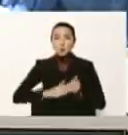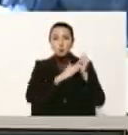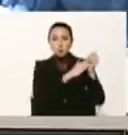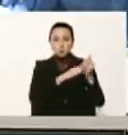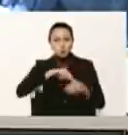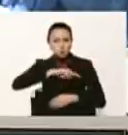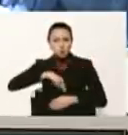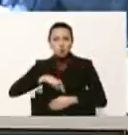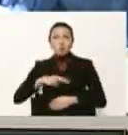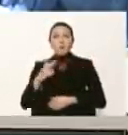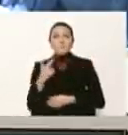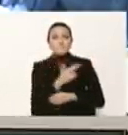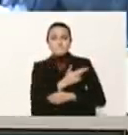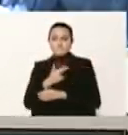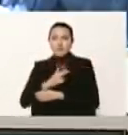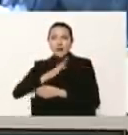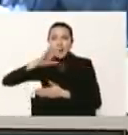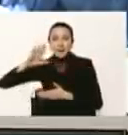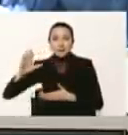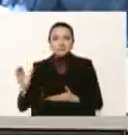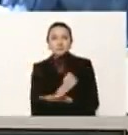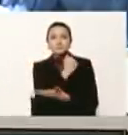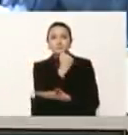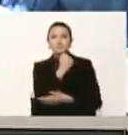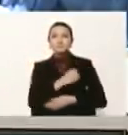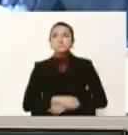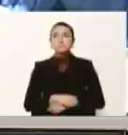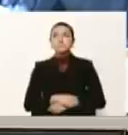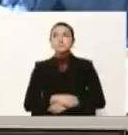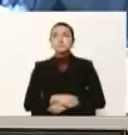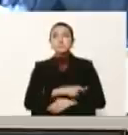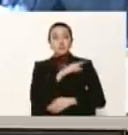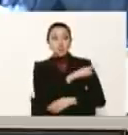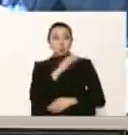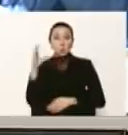armas estadounidenses y de la Fuerza Armada colombiana.